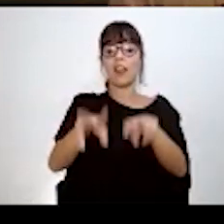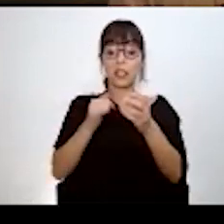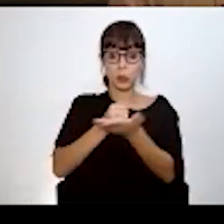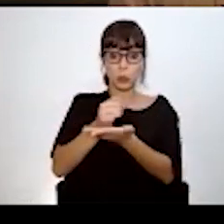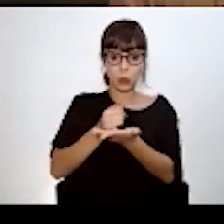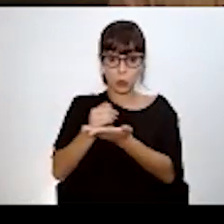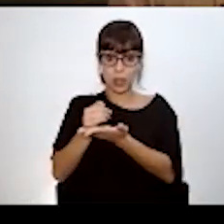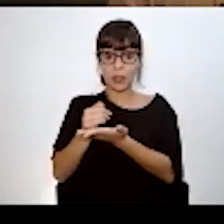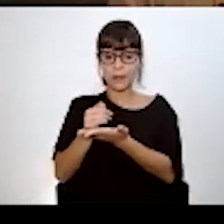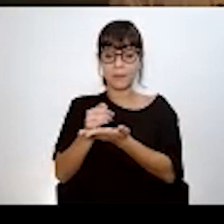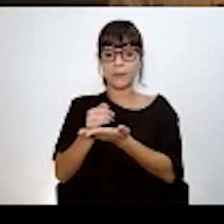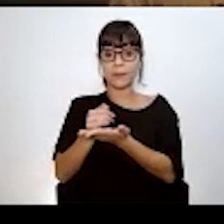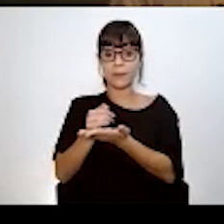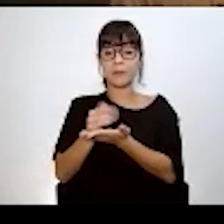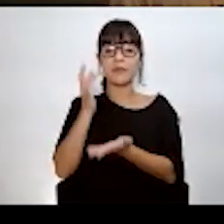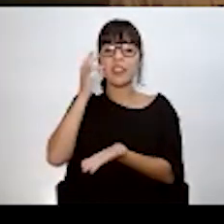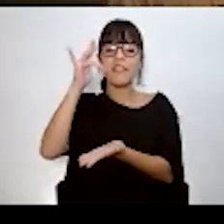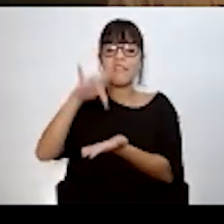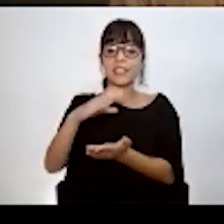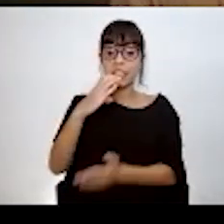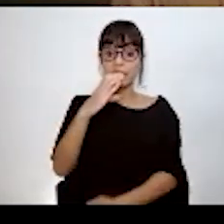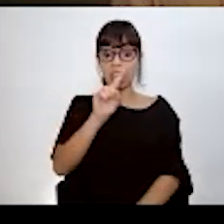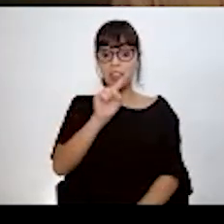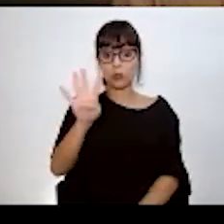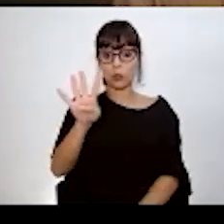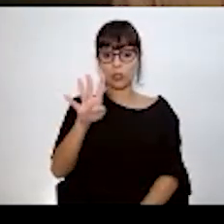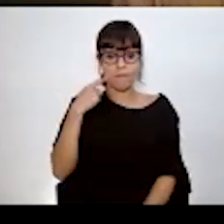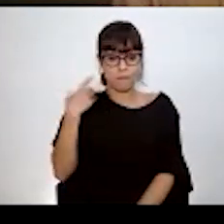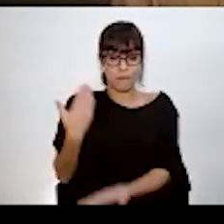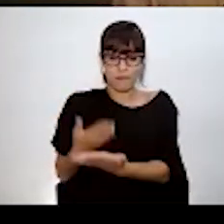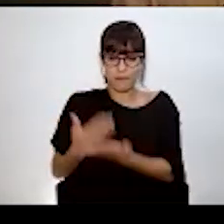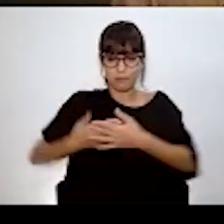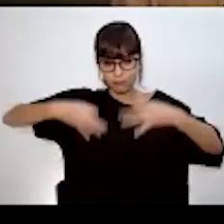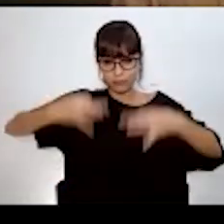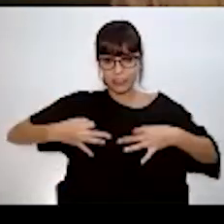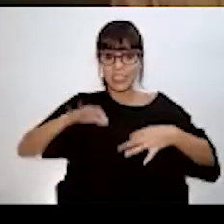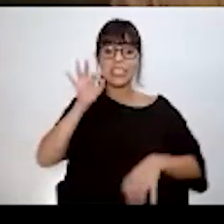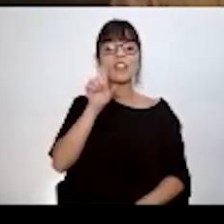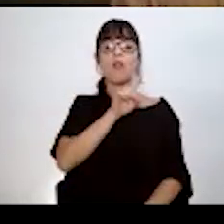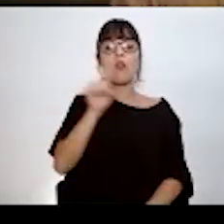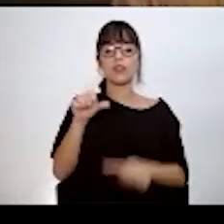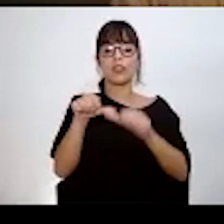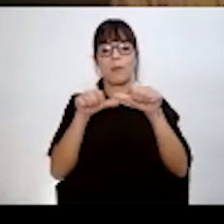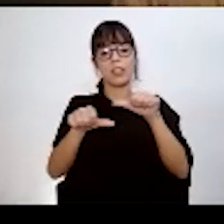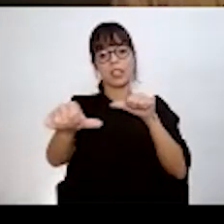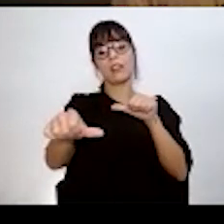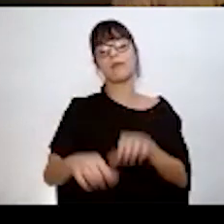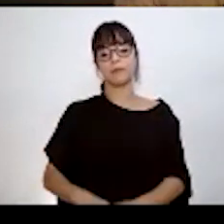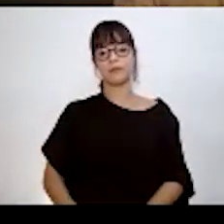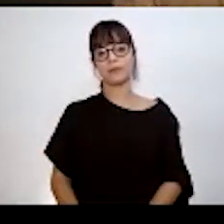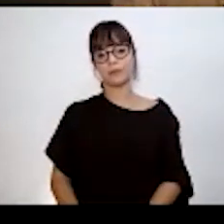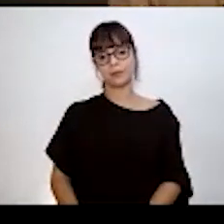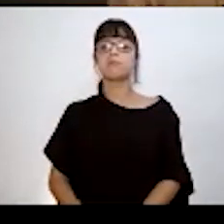están registradas con fechas de carbono 14, bien contrastadas, a partir del siglo XI. Es cierto que había